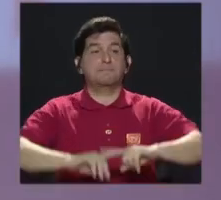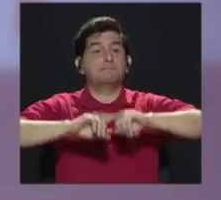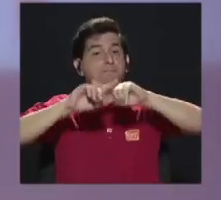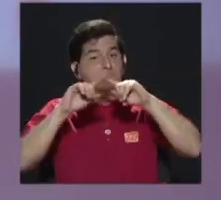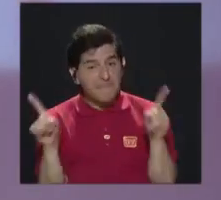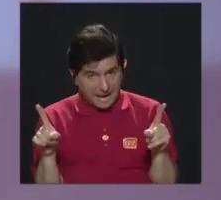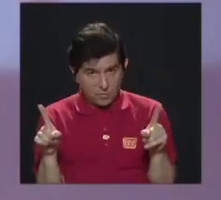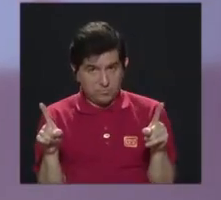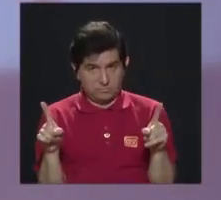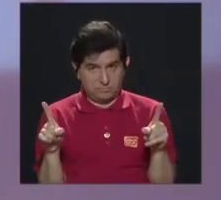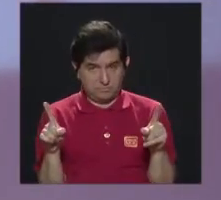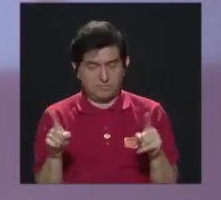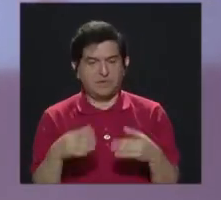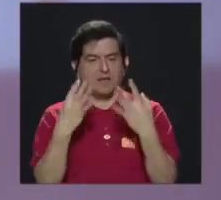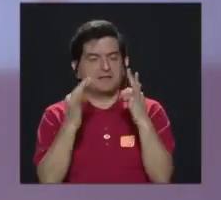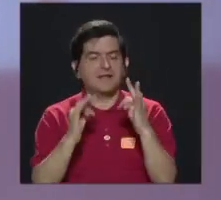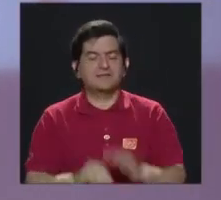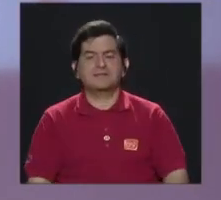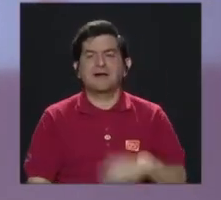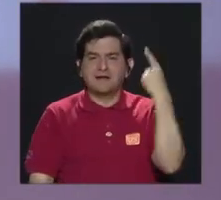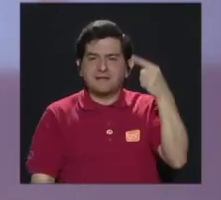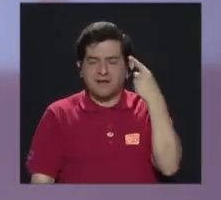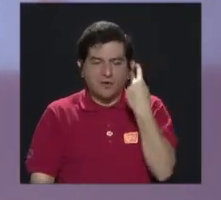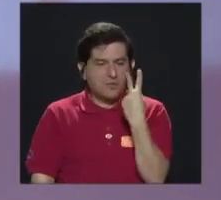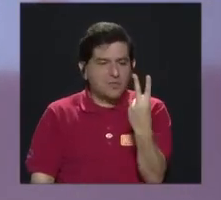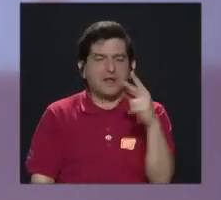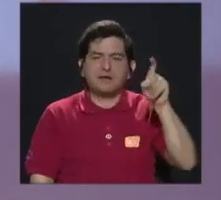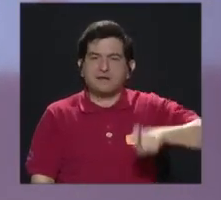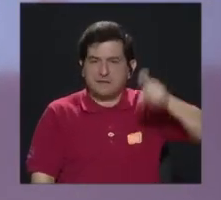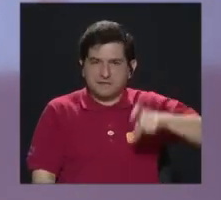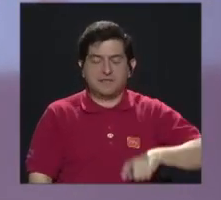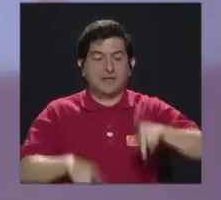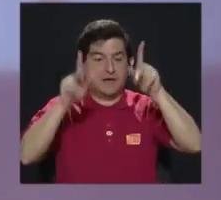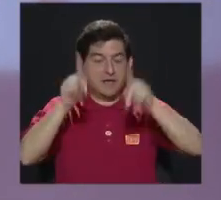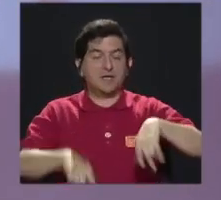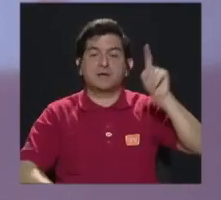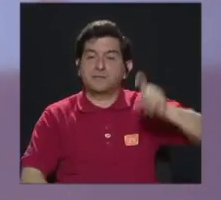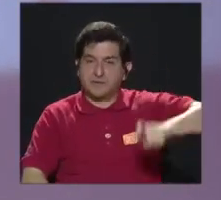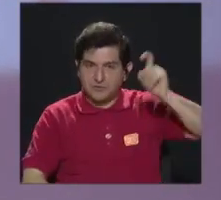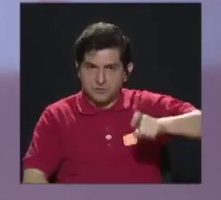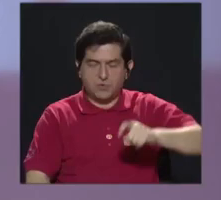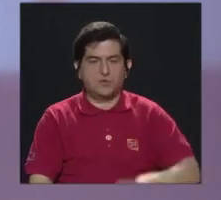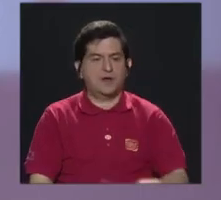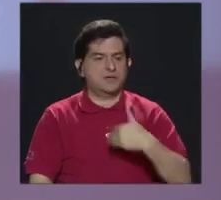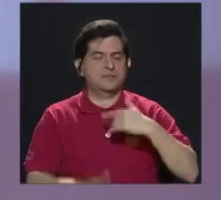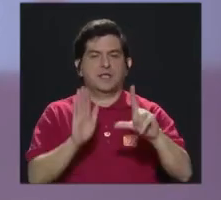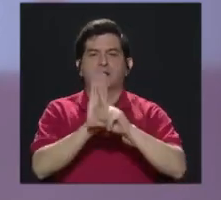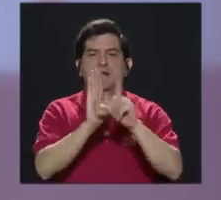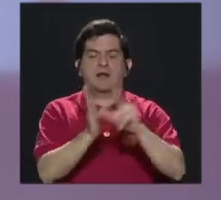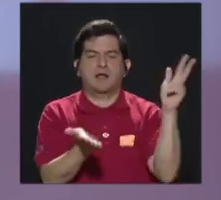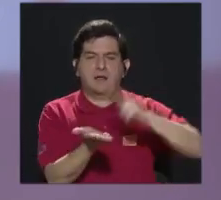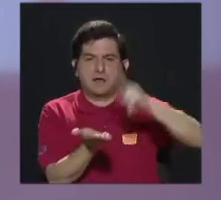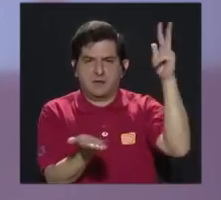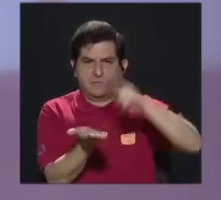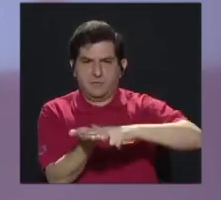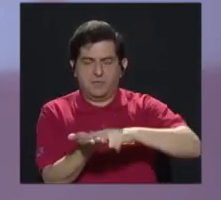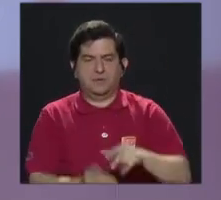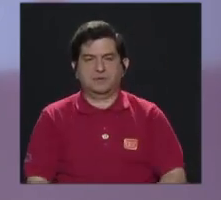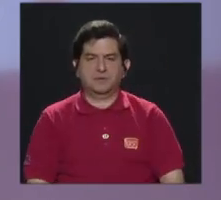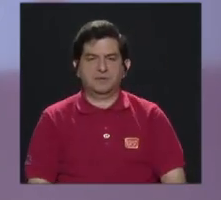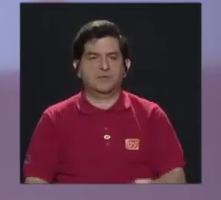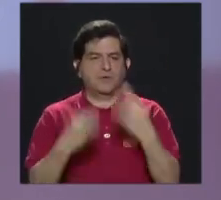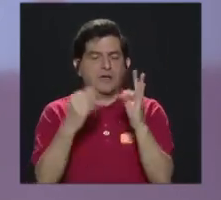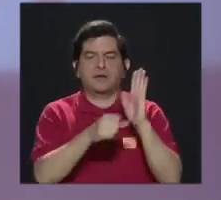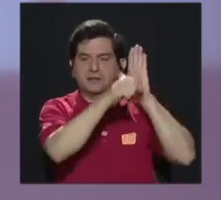era para hacer sentir al Estado que había una necesidad y que la gente necesitaba que hubiera leyes que se aprobaran al respecto. Era como